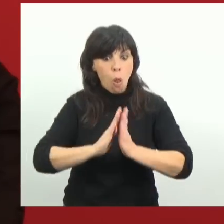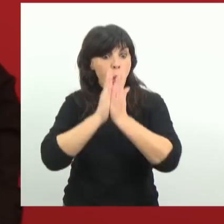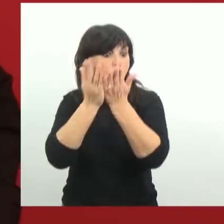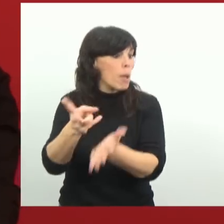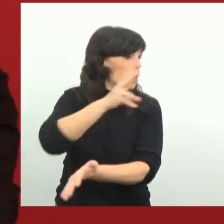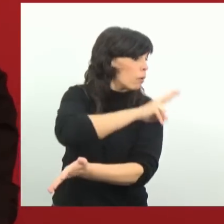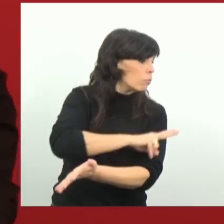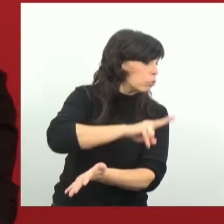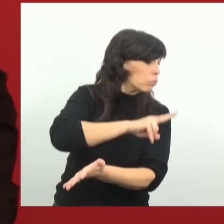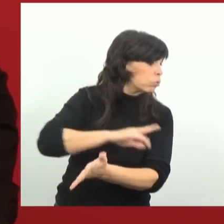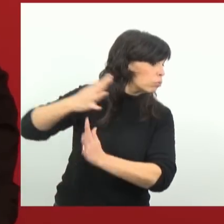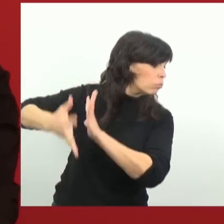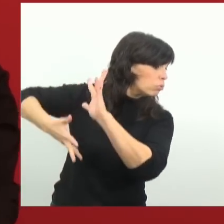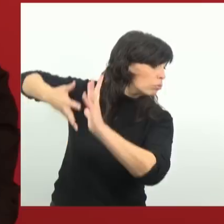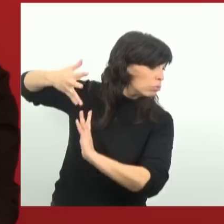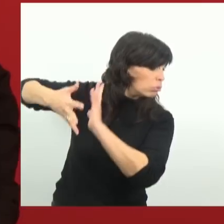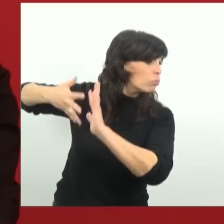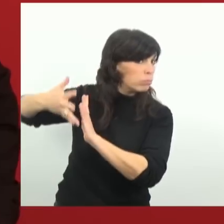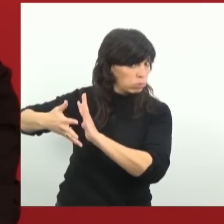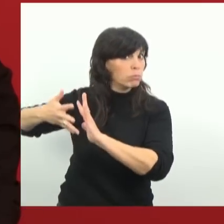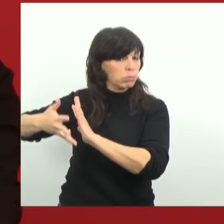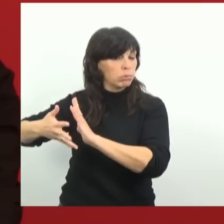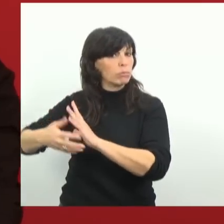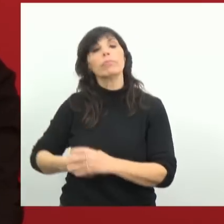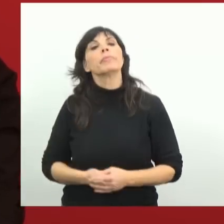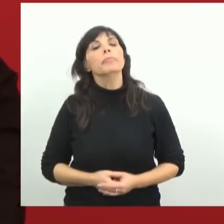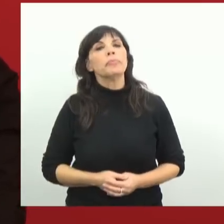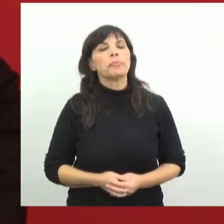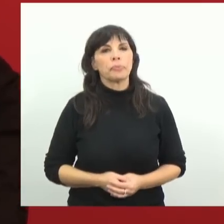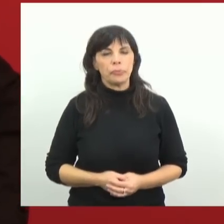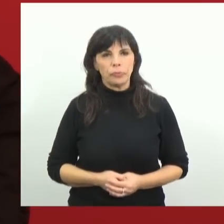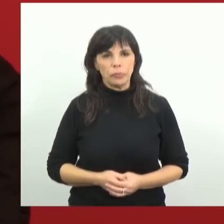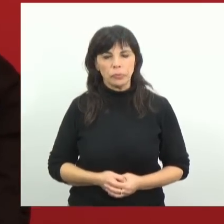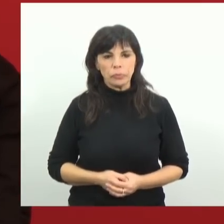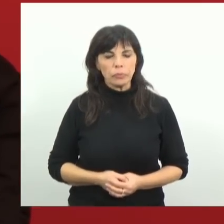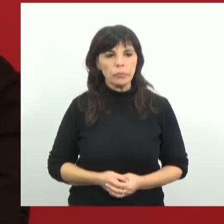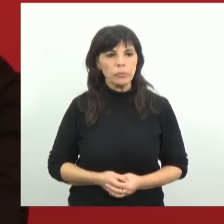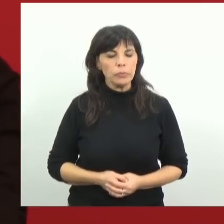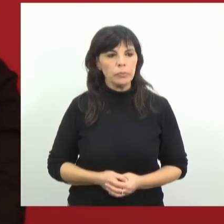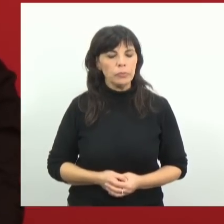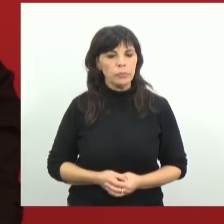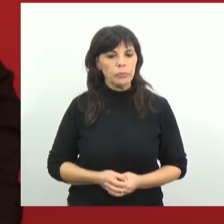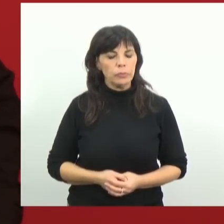tribulación es una palabra interesante que se llama thlispis y significa